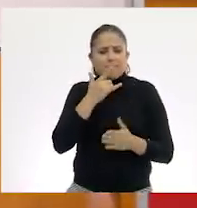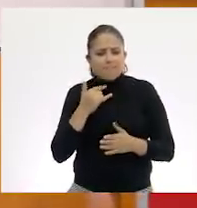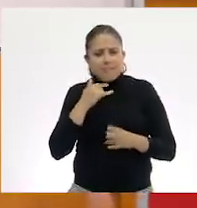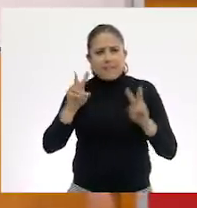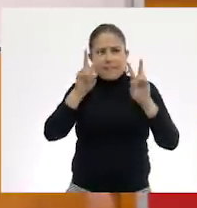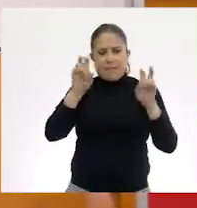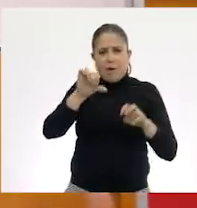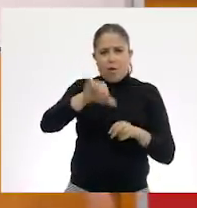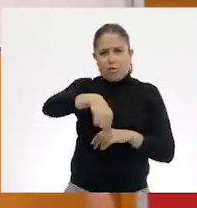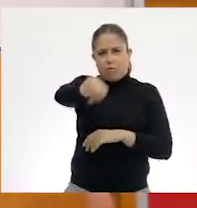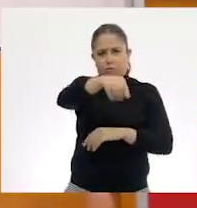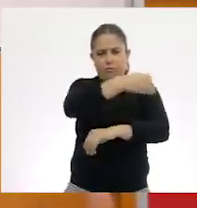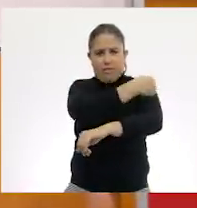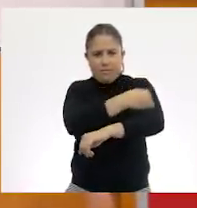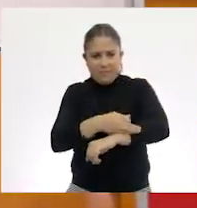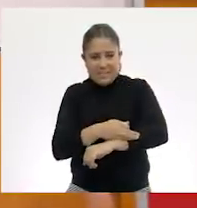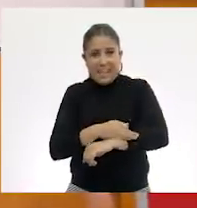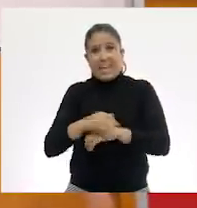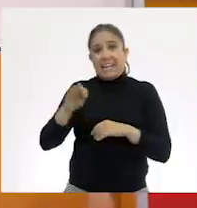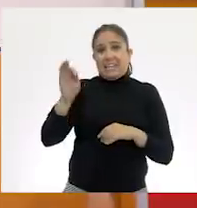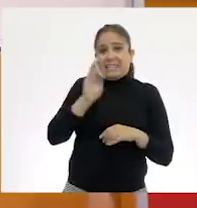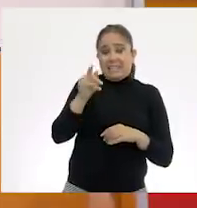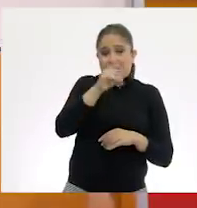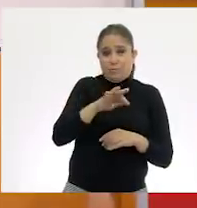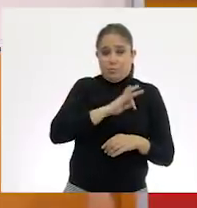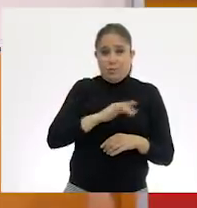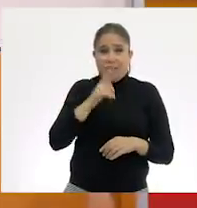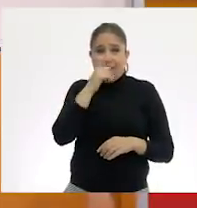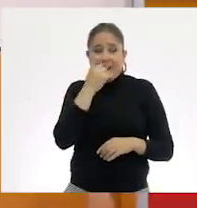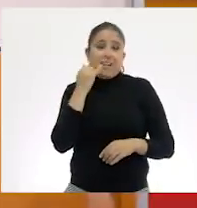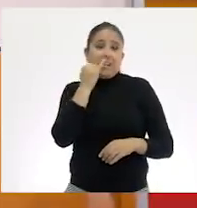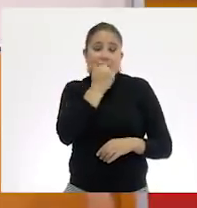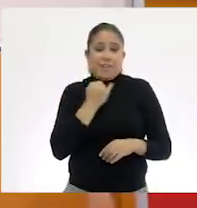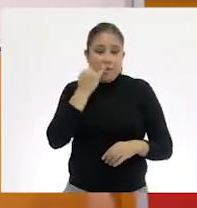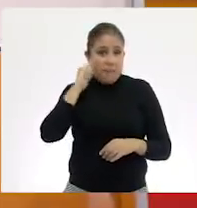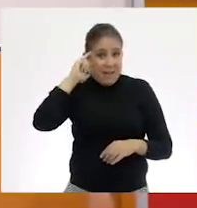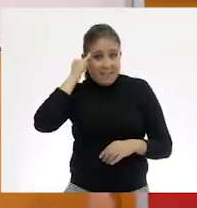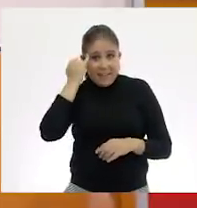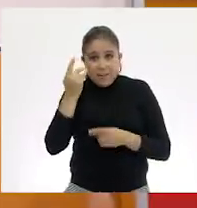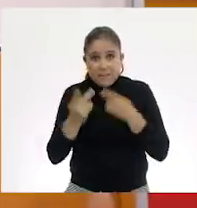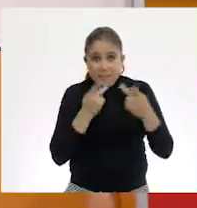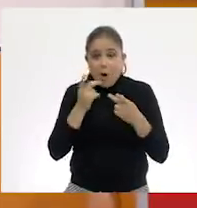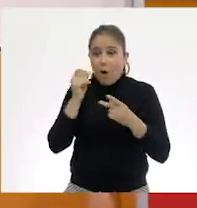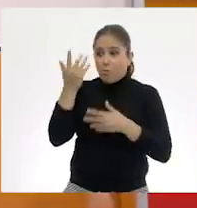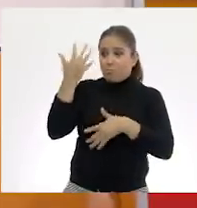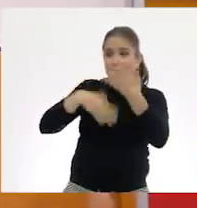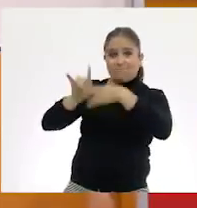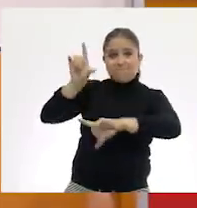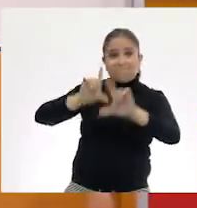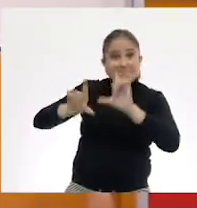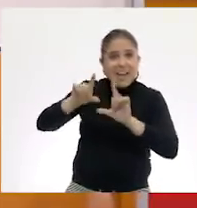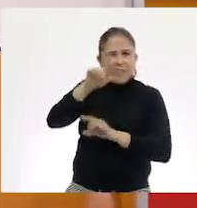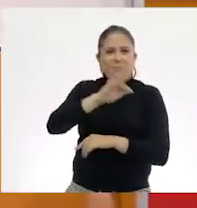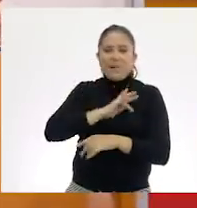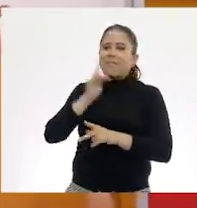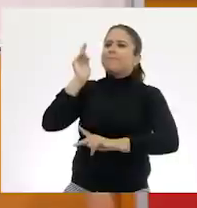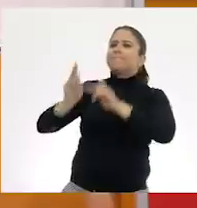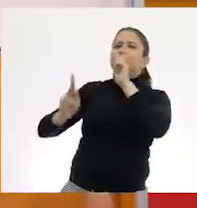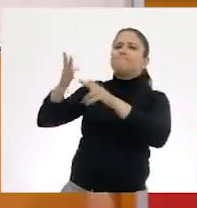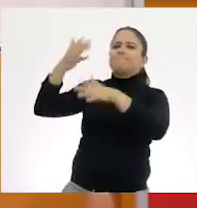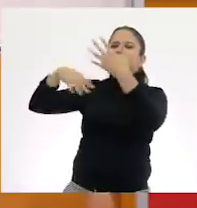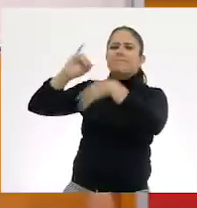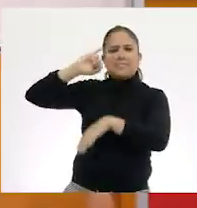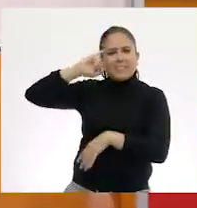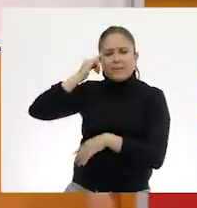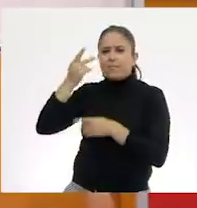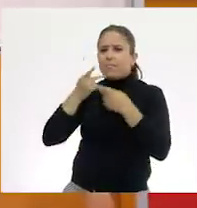tema de hoy con tu familia. Si tienes la fortuna de hablar una lengua indígena, aprovecha también este momento para practicarla y platica con